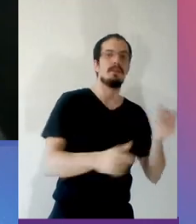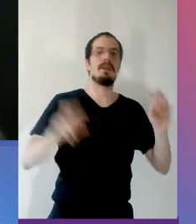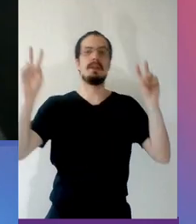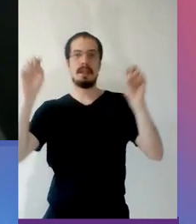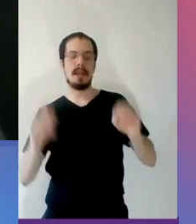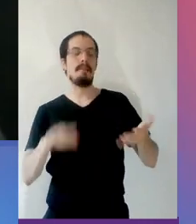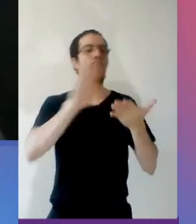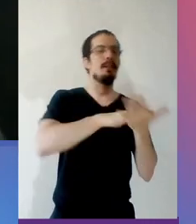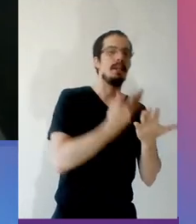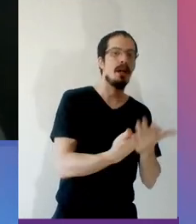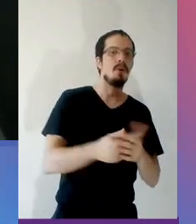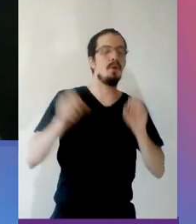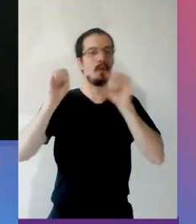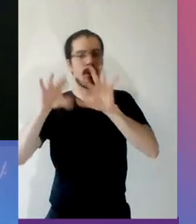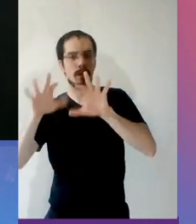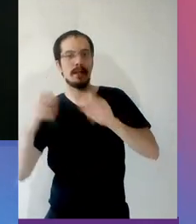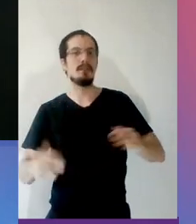trabajo,